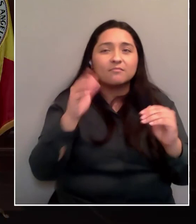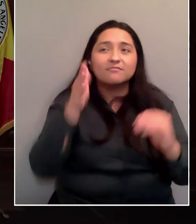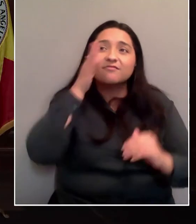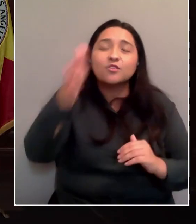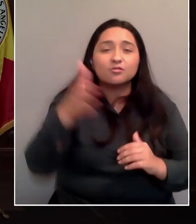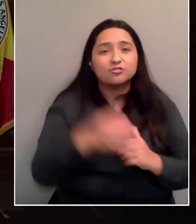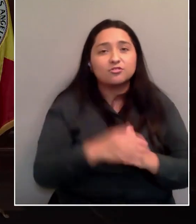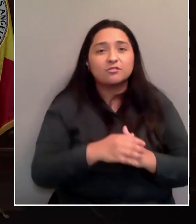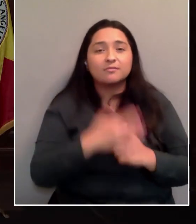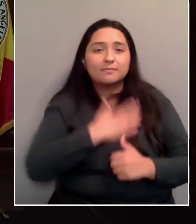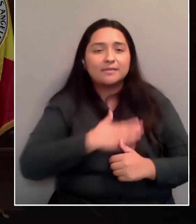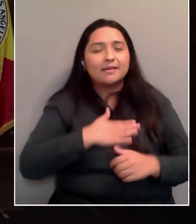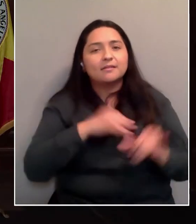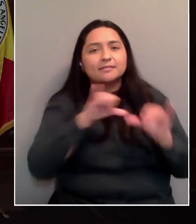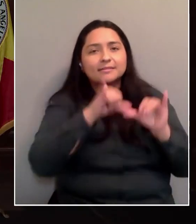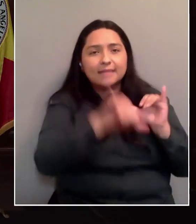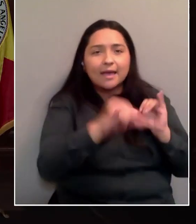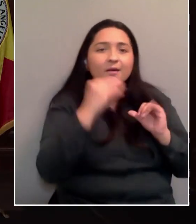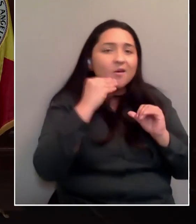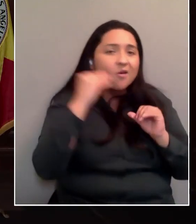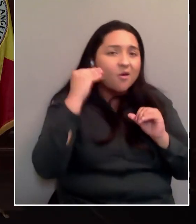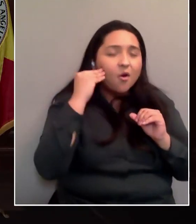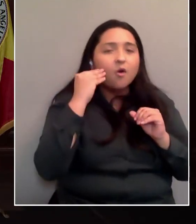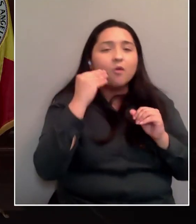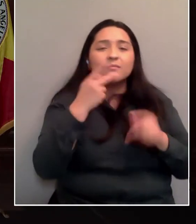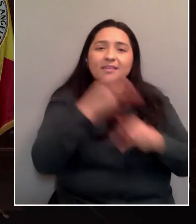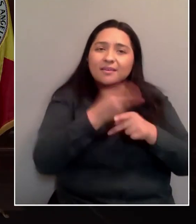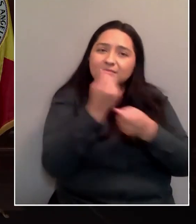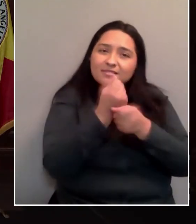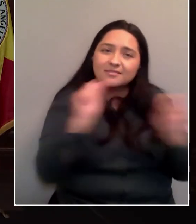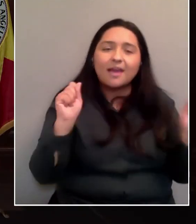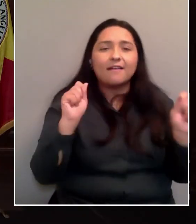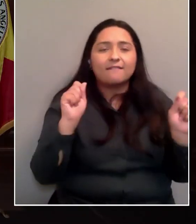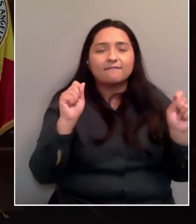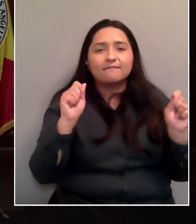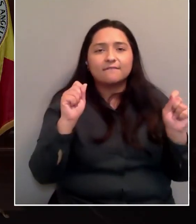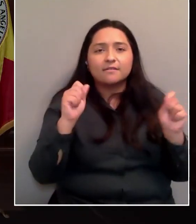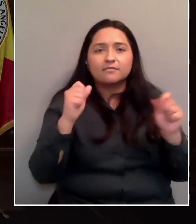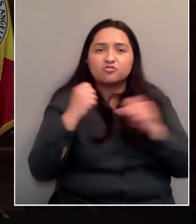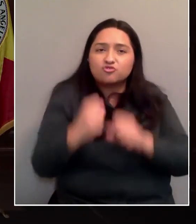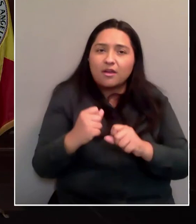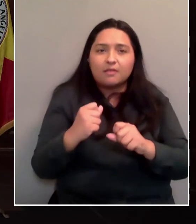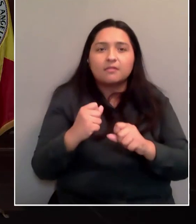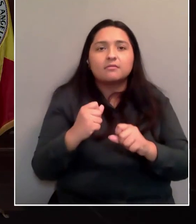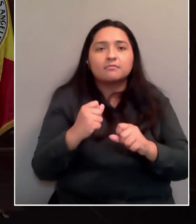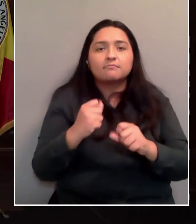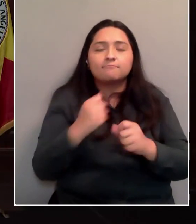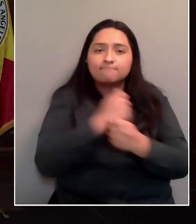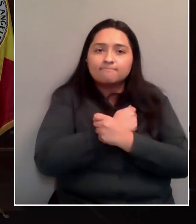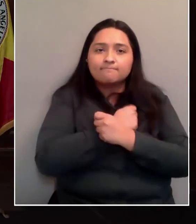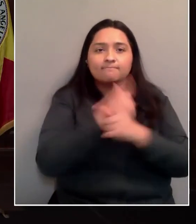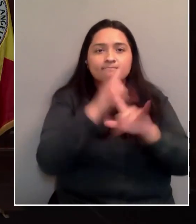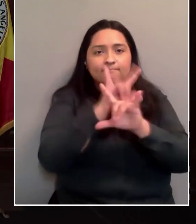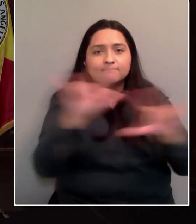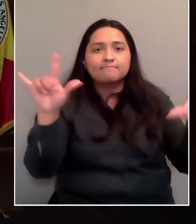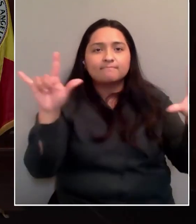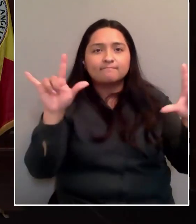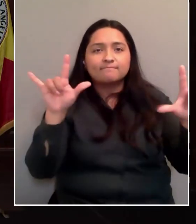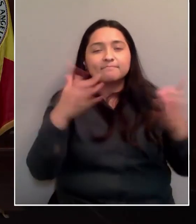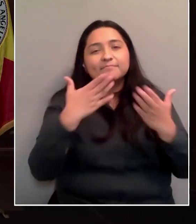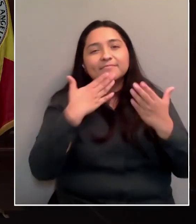Y, siempre que pueda, quédense en casa. Fuerza y amor. Gracias.